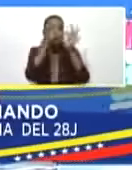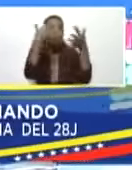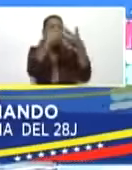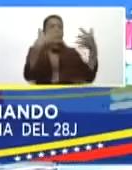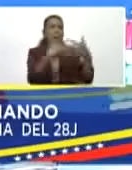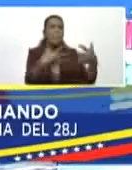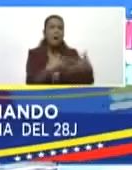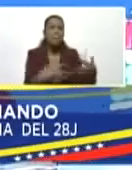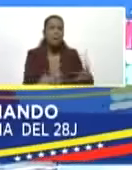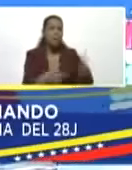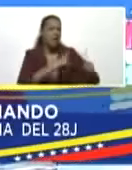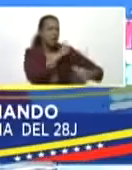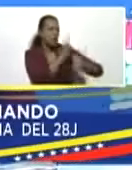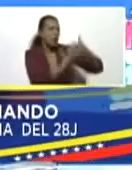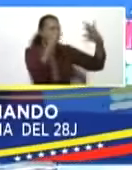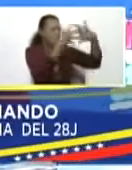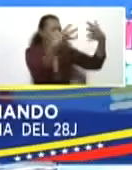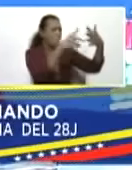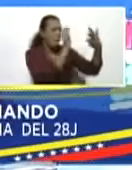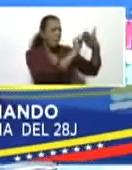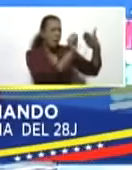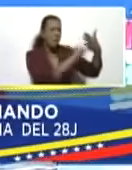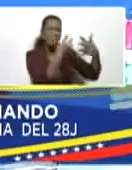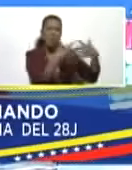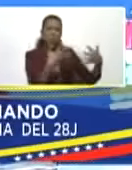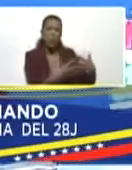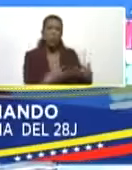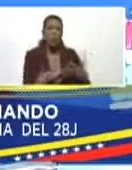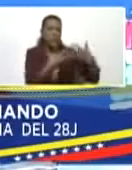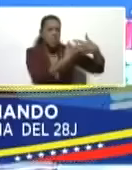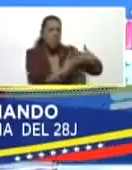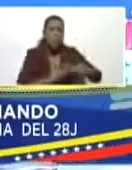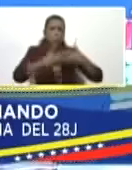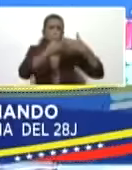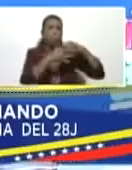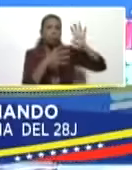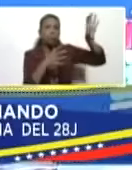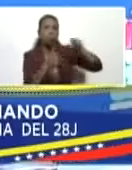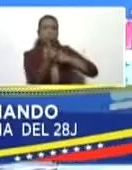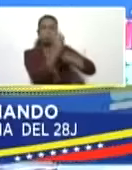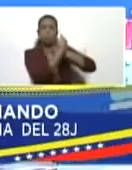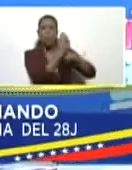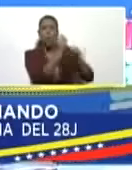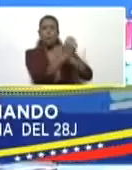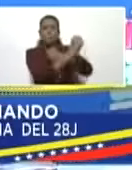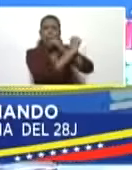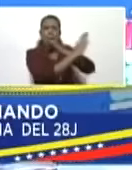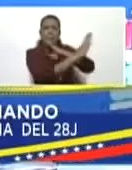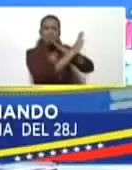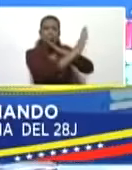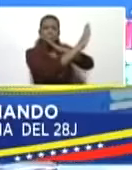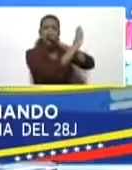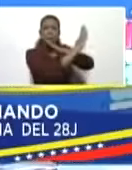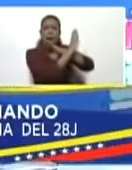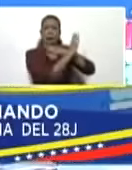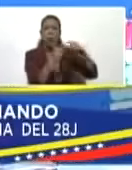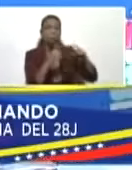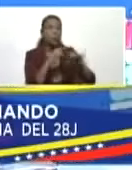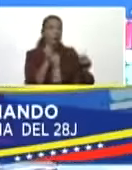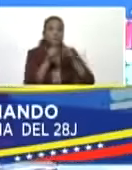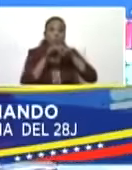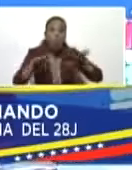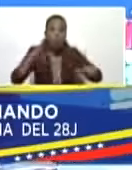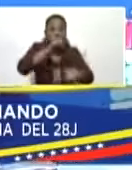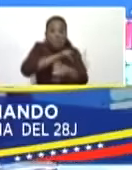momento con toda su fuerza. El imperialismo norteamericano, por un lado, nos censura en las redes, que son las que tienen gran